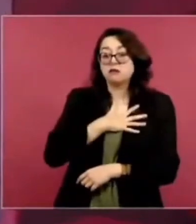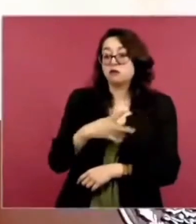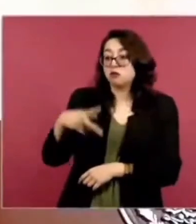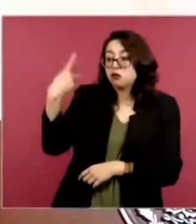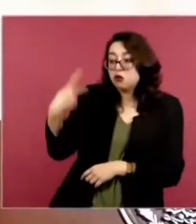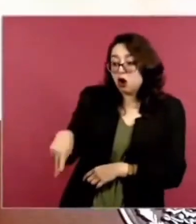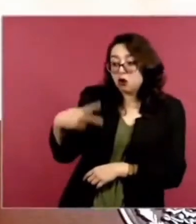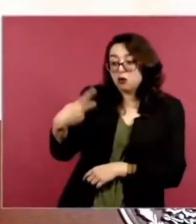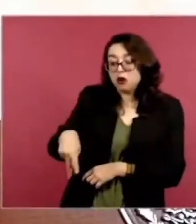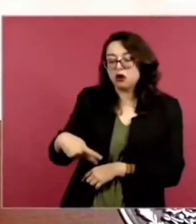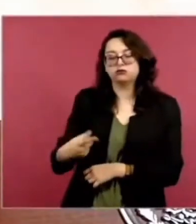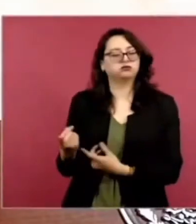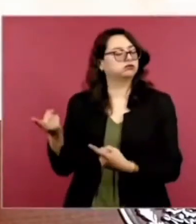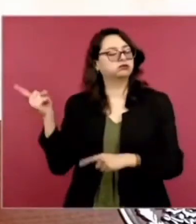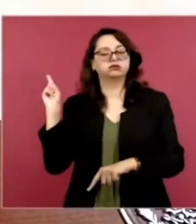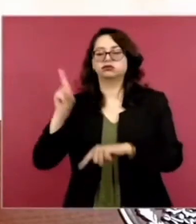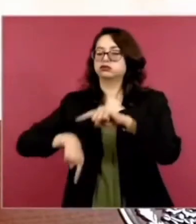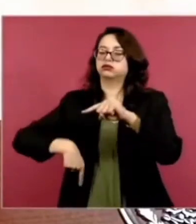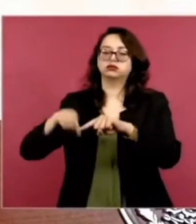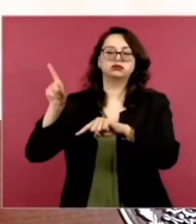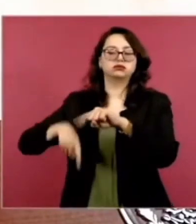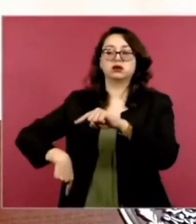social,